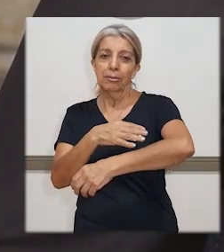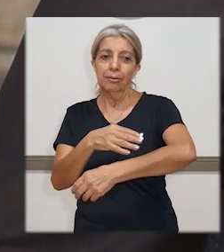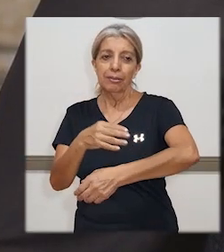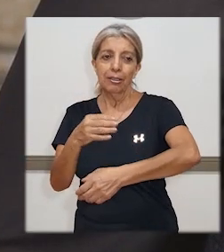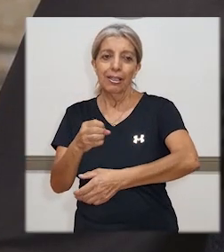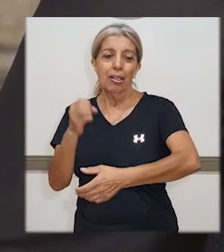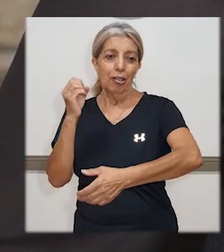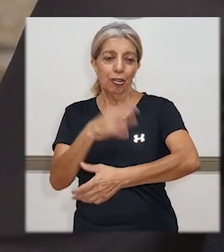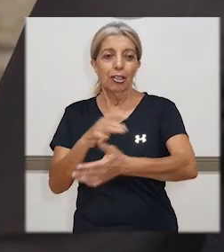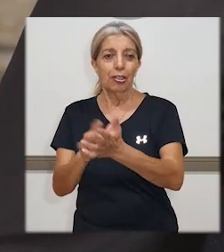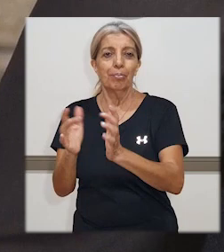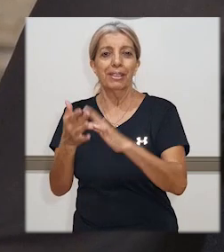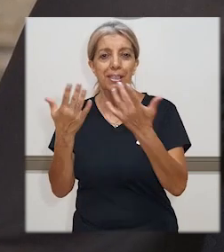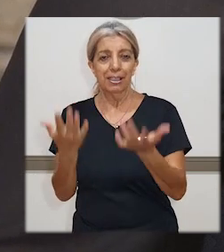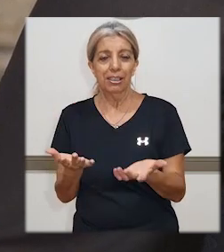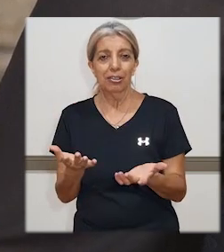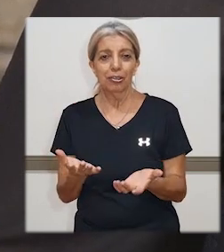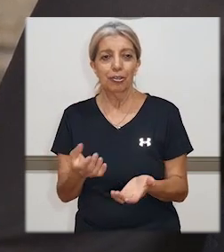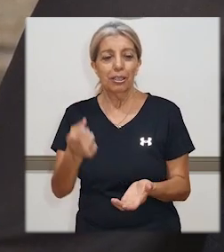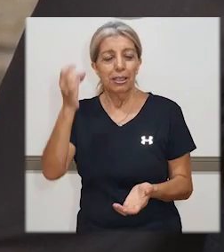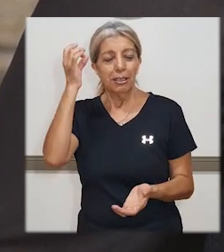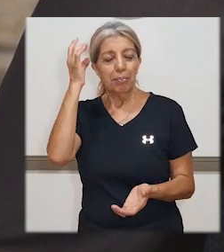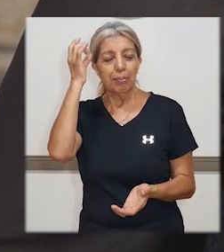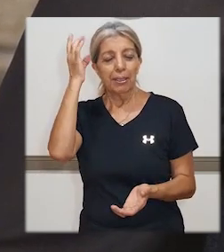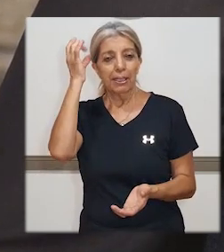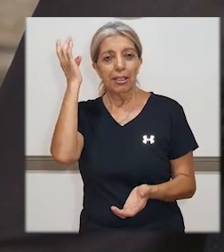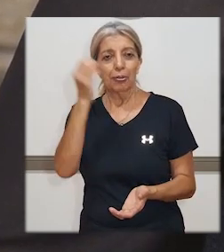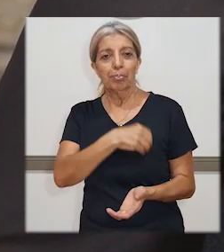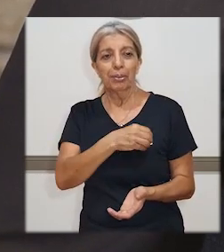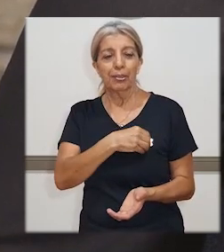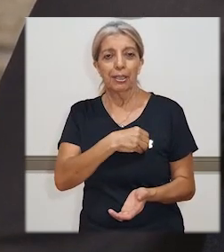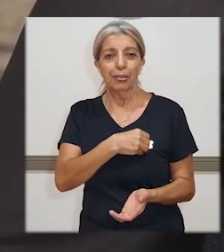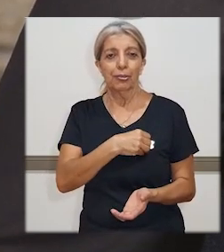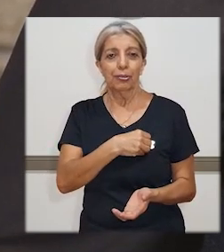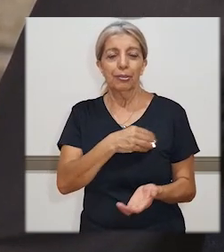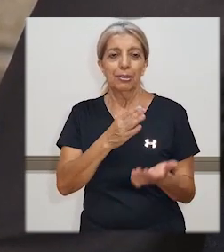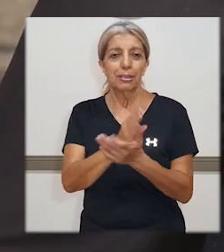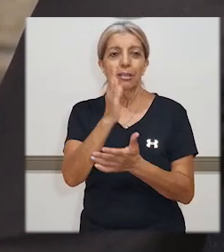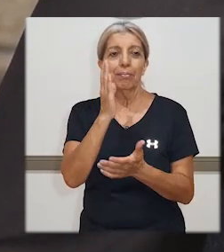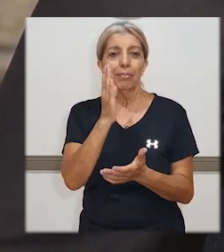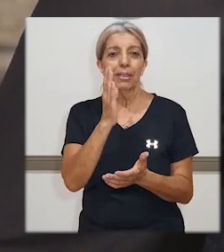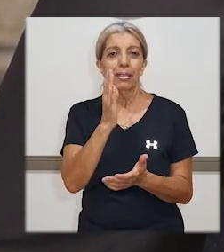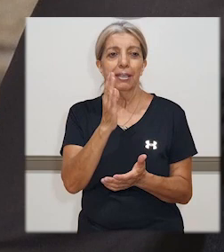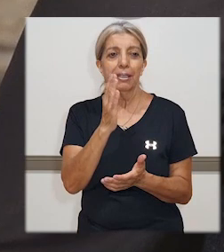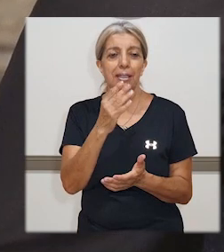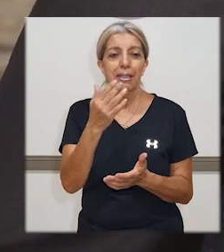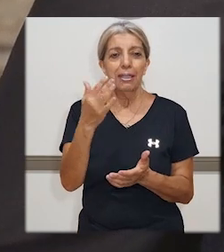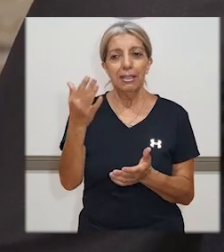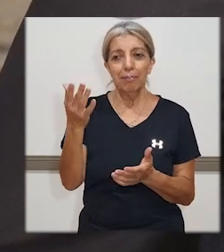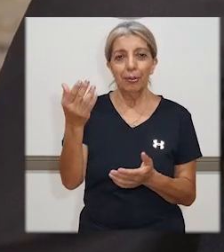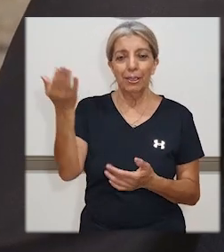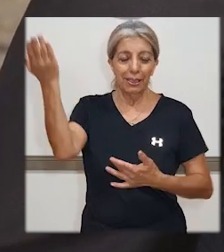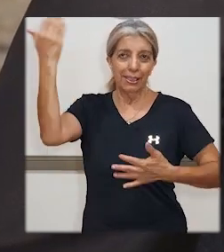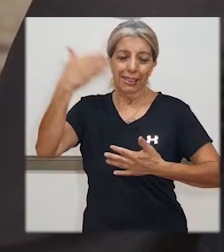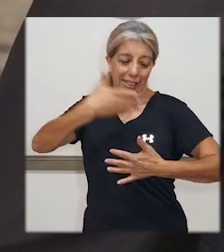de Jesucristo, para que le sean perdonados los pecados y así recibirán el don del